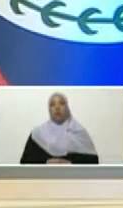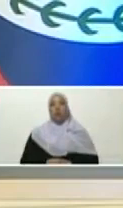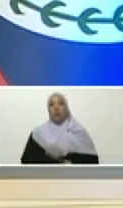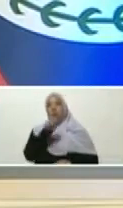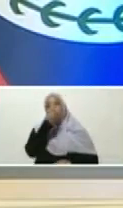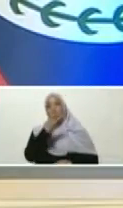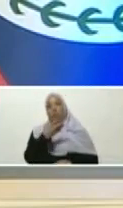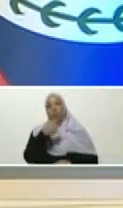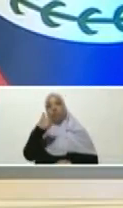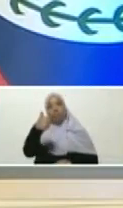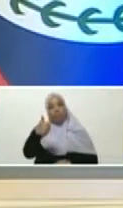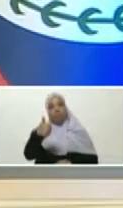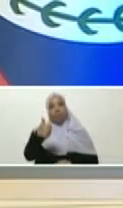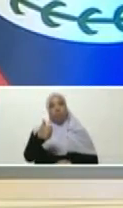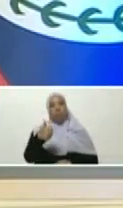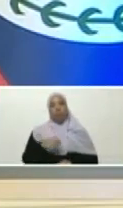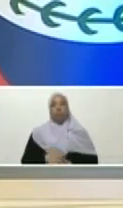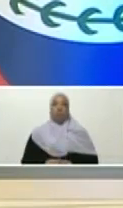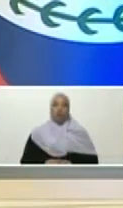fecha llega